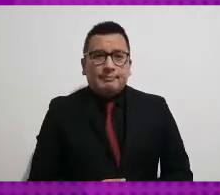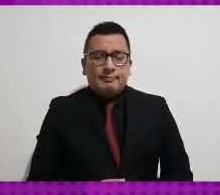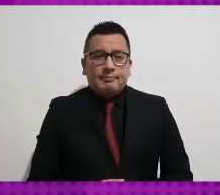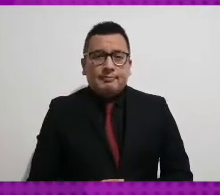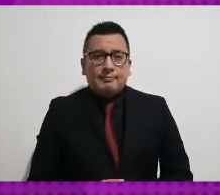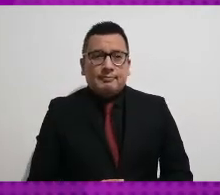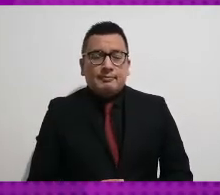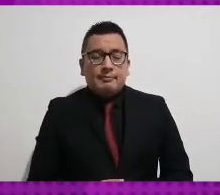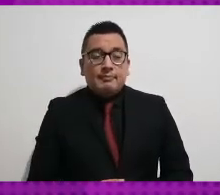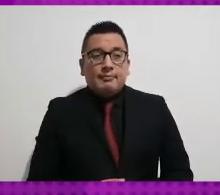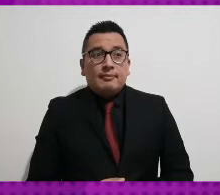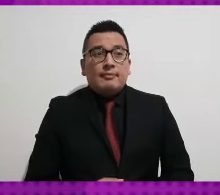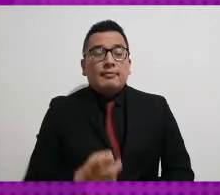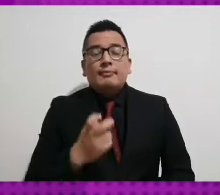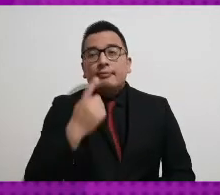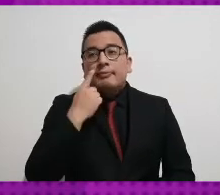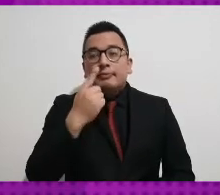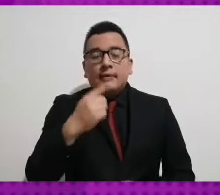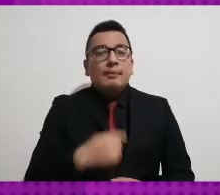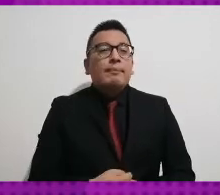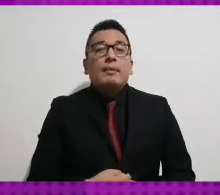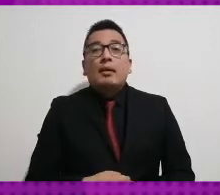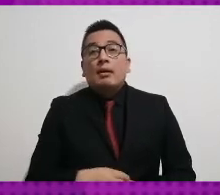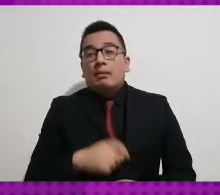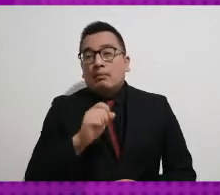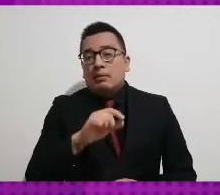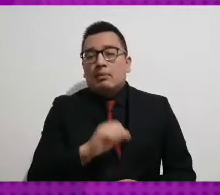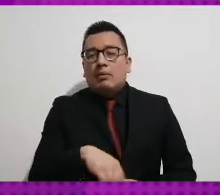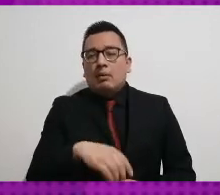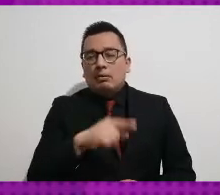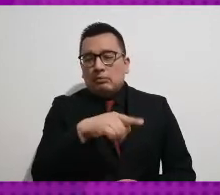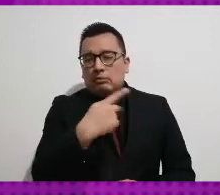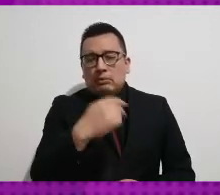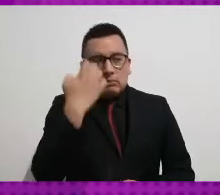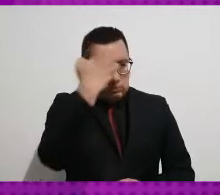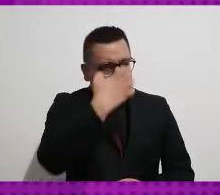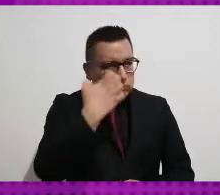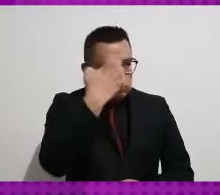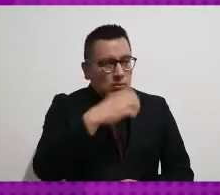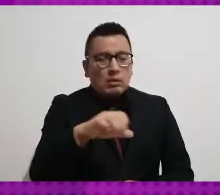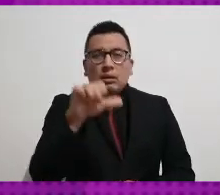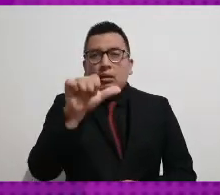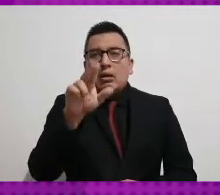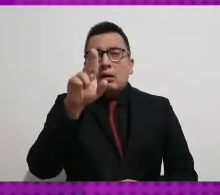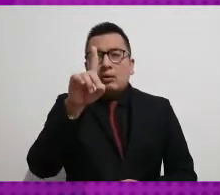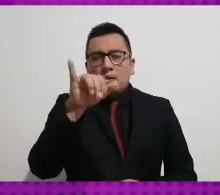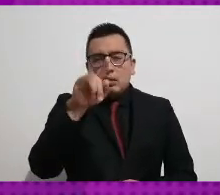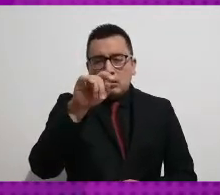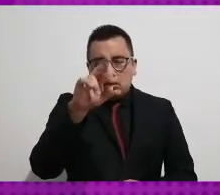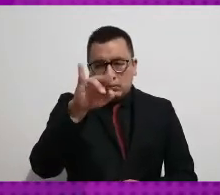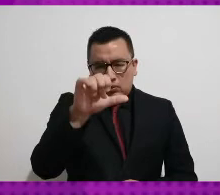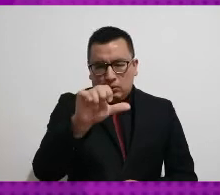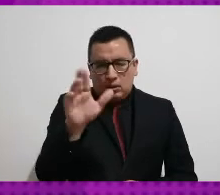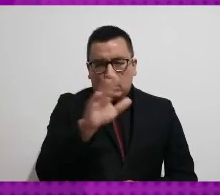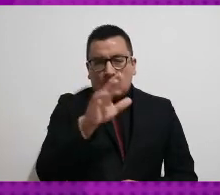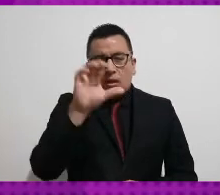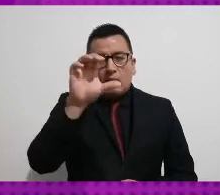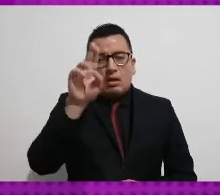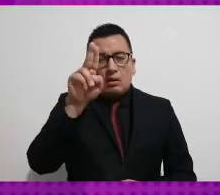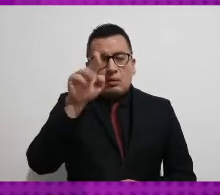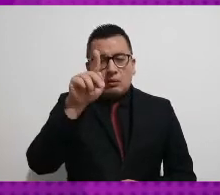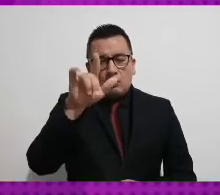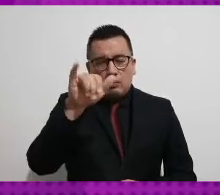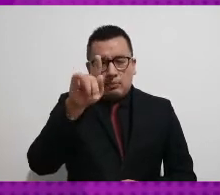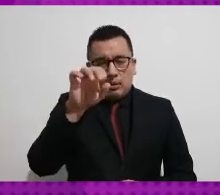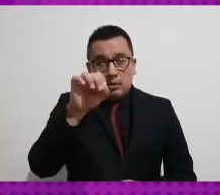cumplimiento también tiene tres partes esenciales para su realización, que es el auditor, que es quien